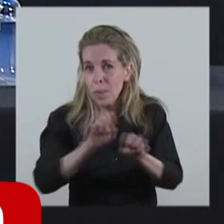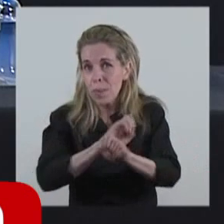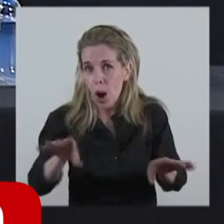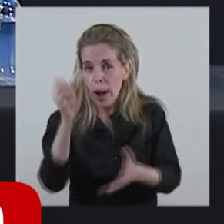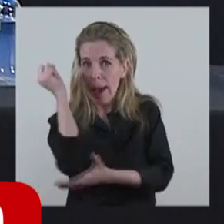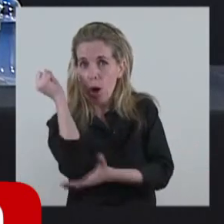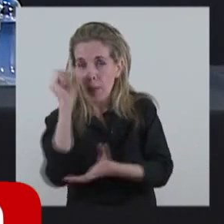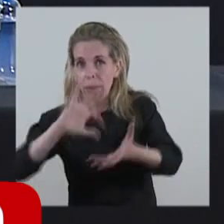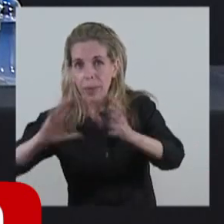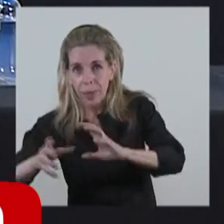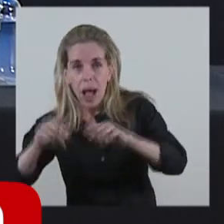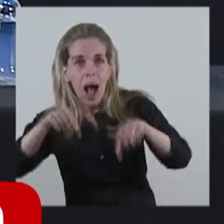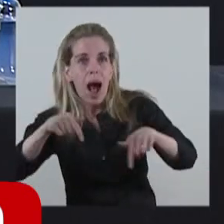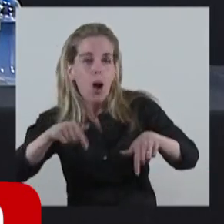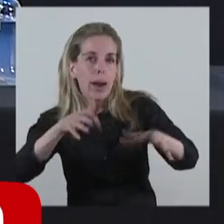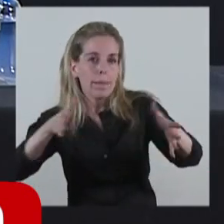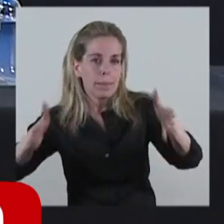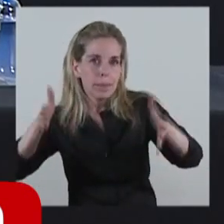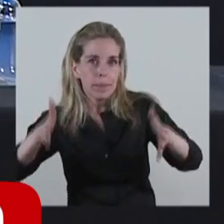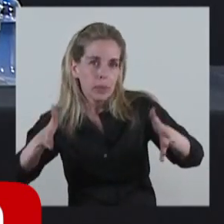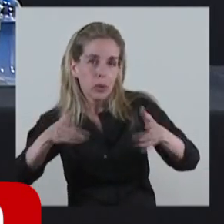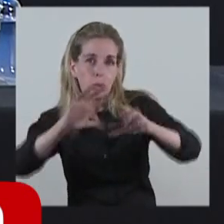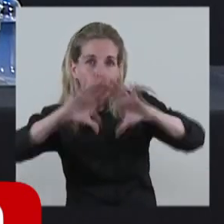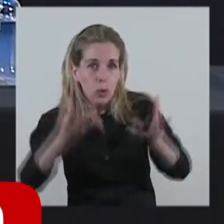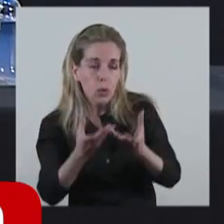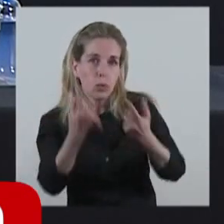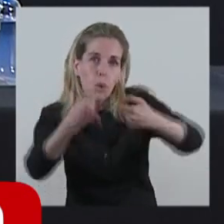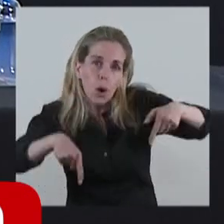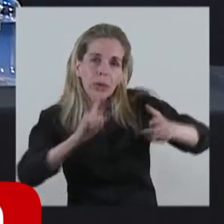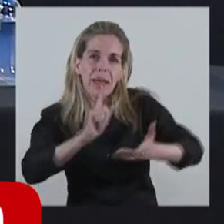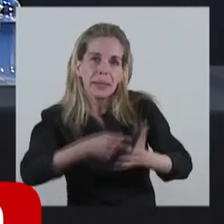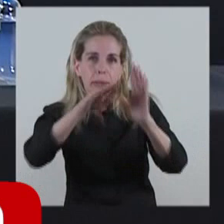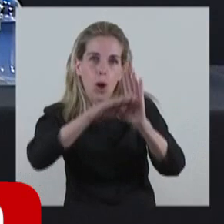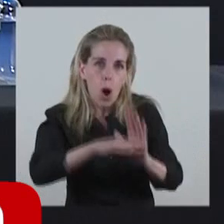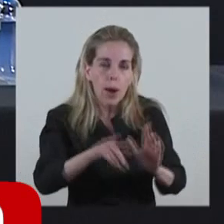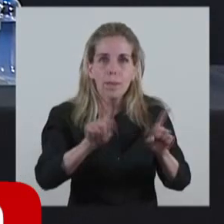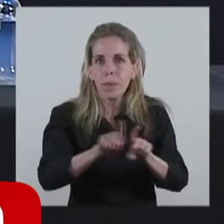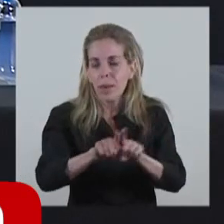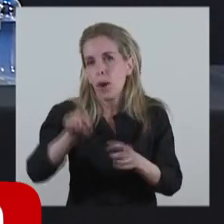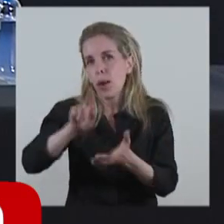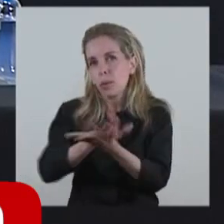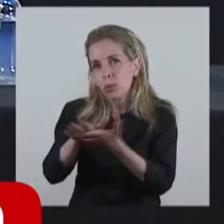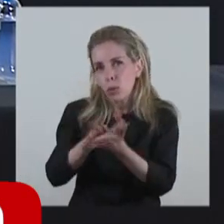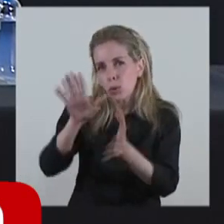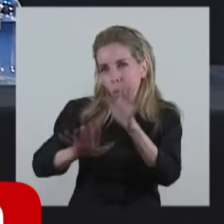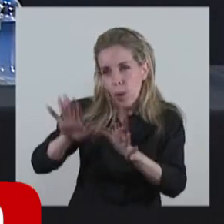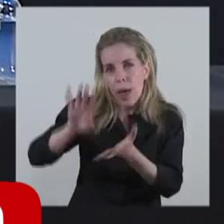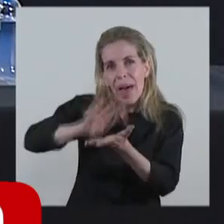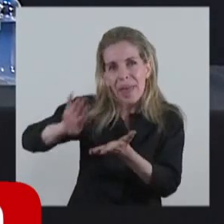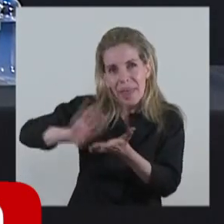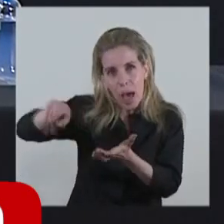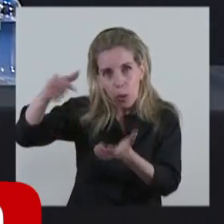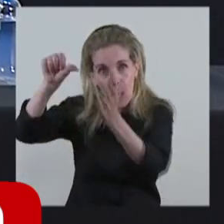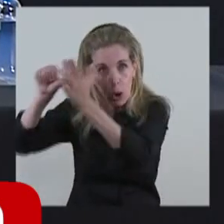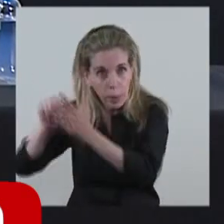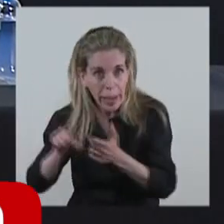estabilidad, pero que en este conjunto de cosas que se han ido logrando, como la reestructuración de la deuda externa, la normalización de los